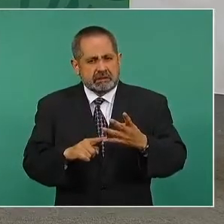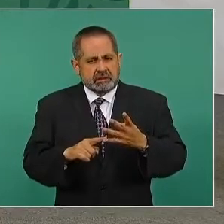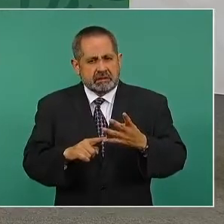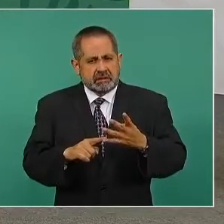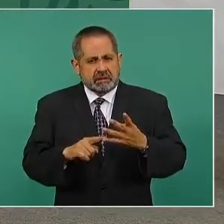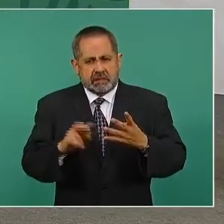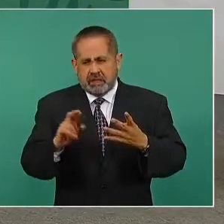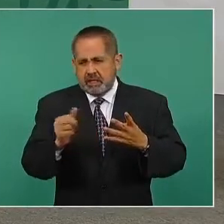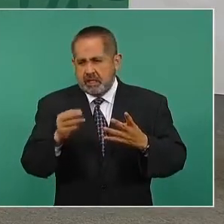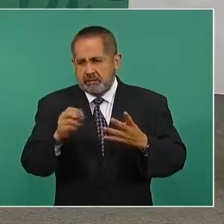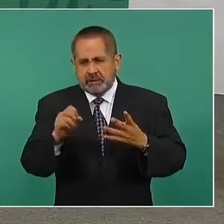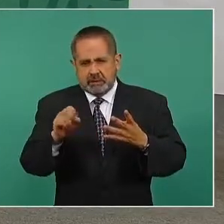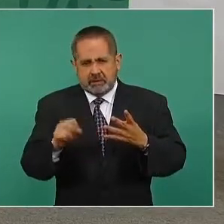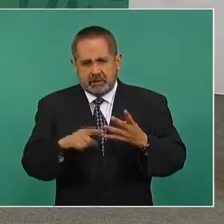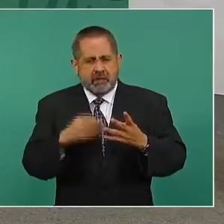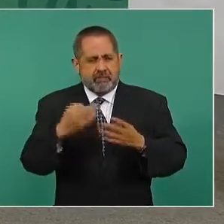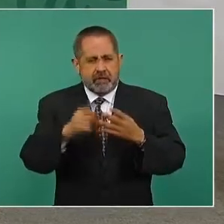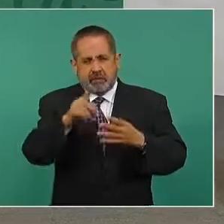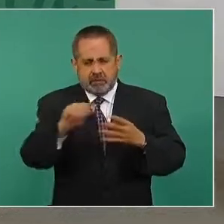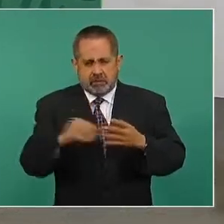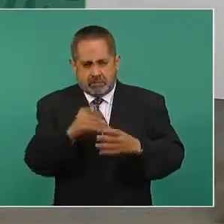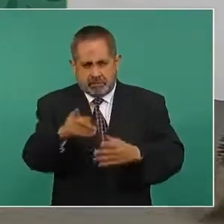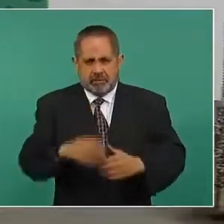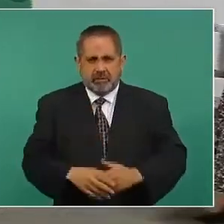y Ramsés, y quedas pendiente tú.